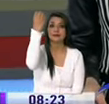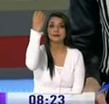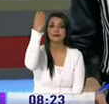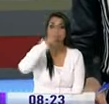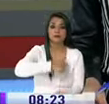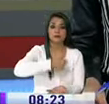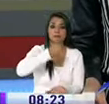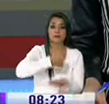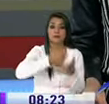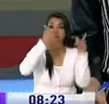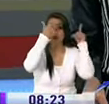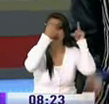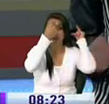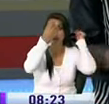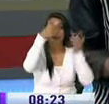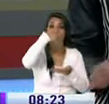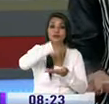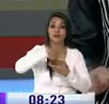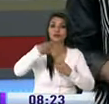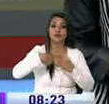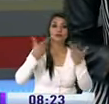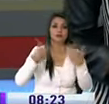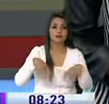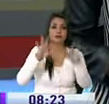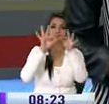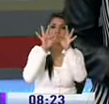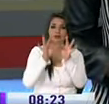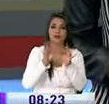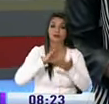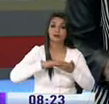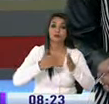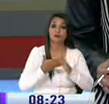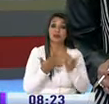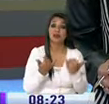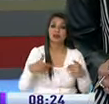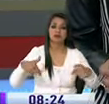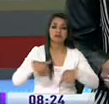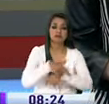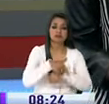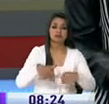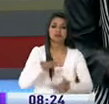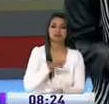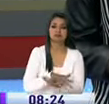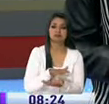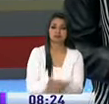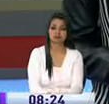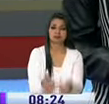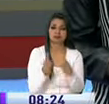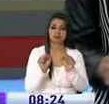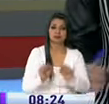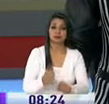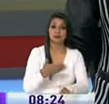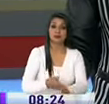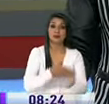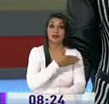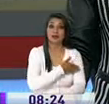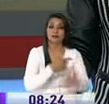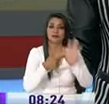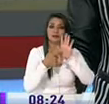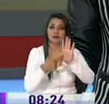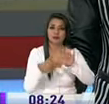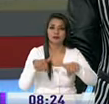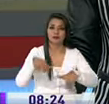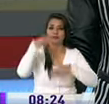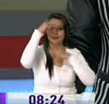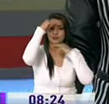Marín, ubicado en el centro de la ciudad, ha sido reparado. La comunidad ahora circula sin inconvenientes por la zona. Esto tras la exposición del incidente a través de